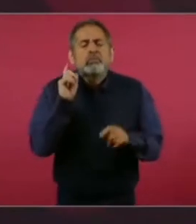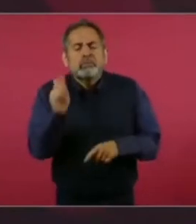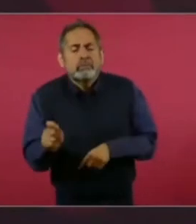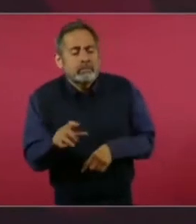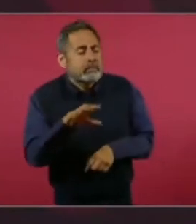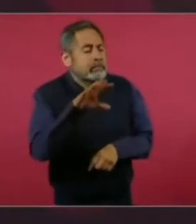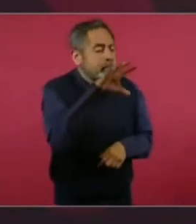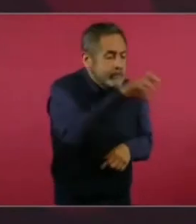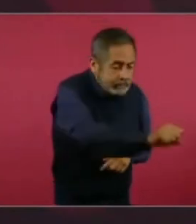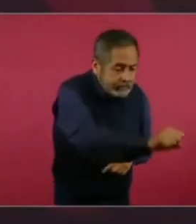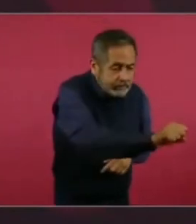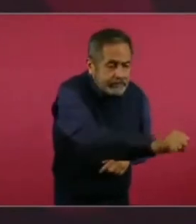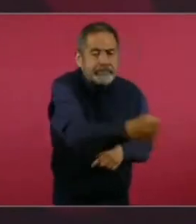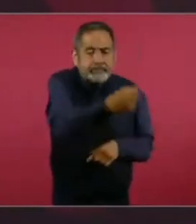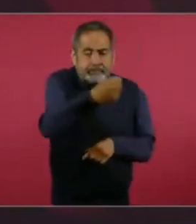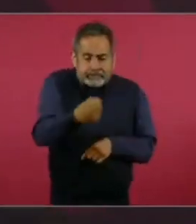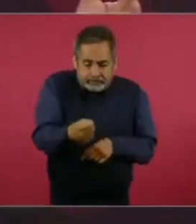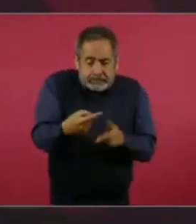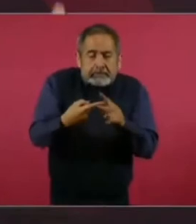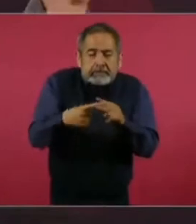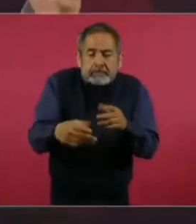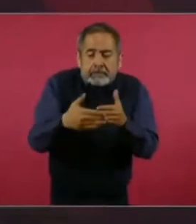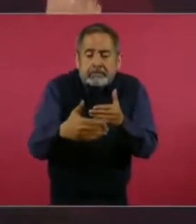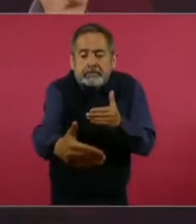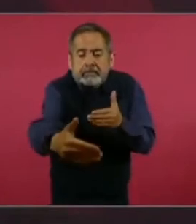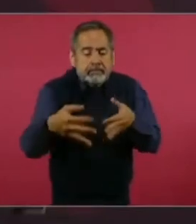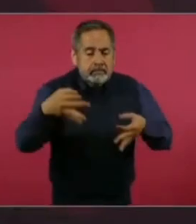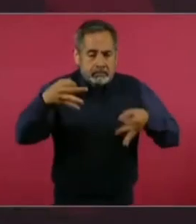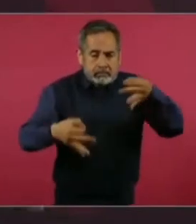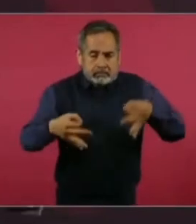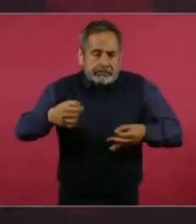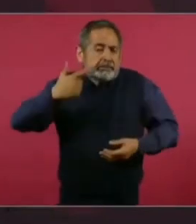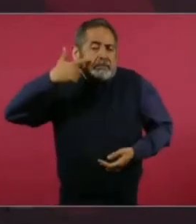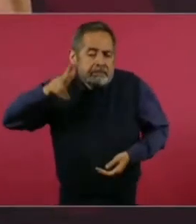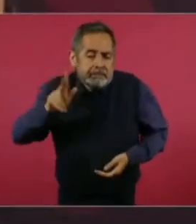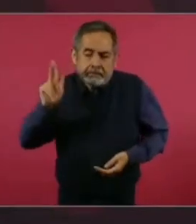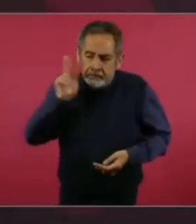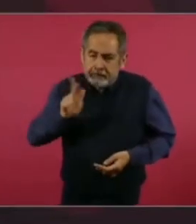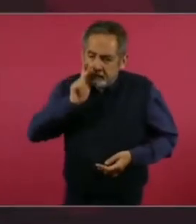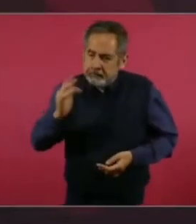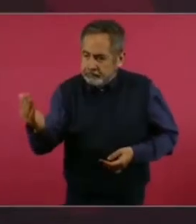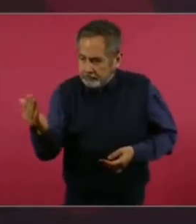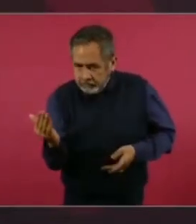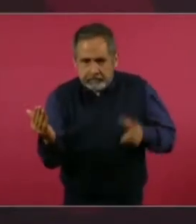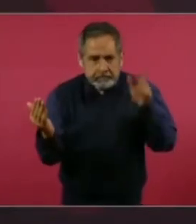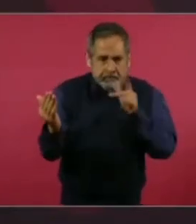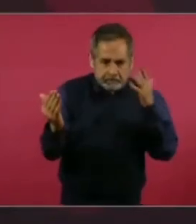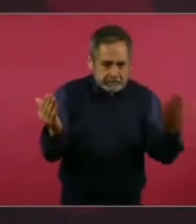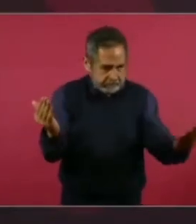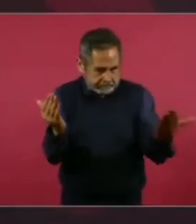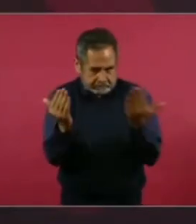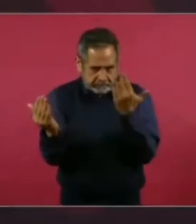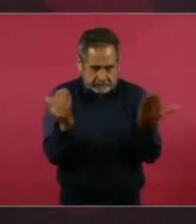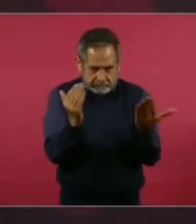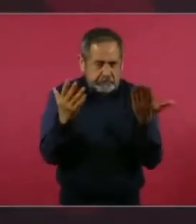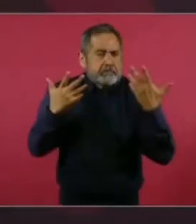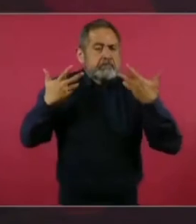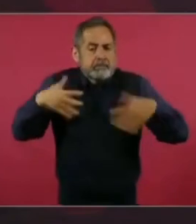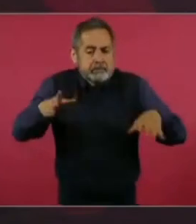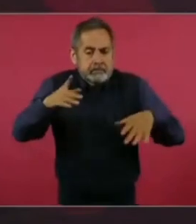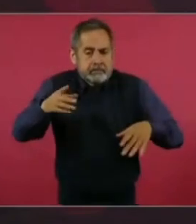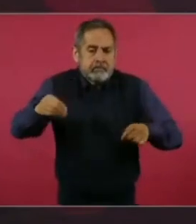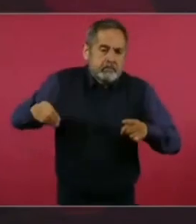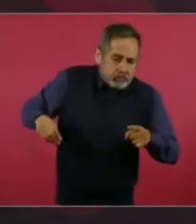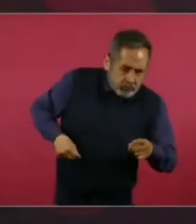iniciar un proceso a partir de todas las pruebas que tiene la fiscalía. Pues